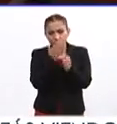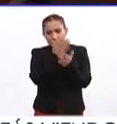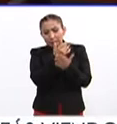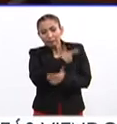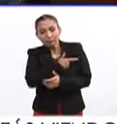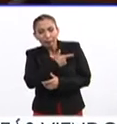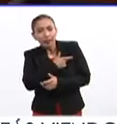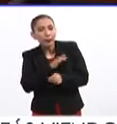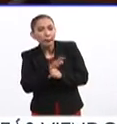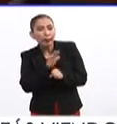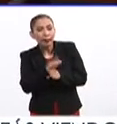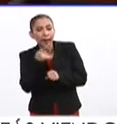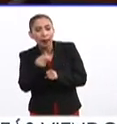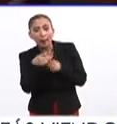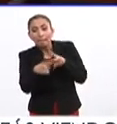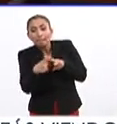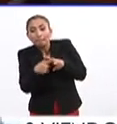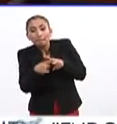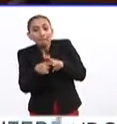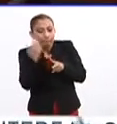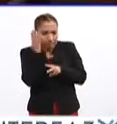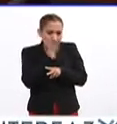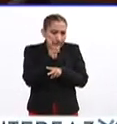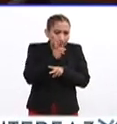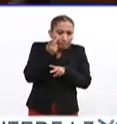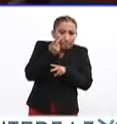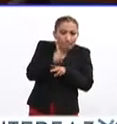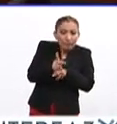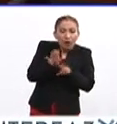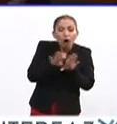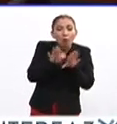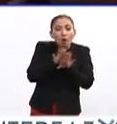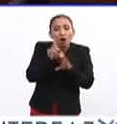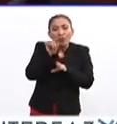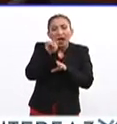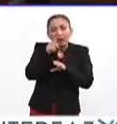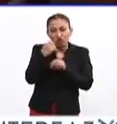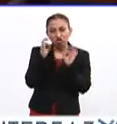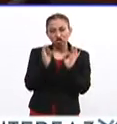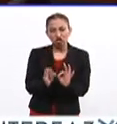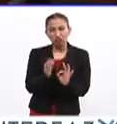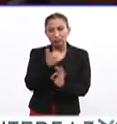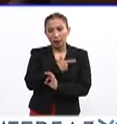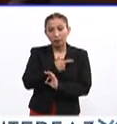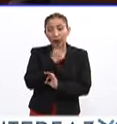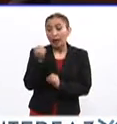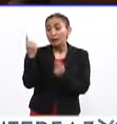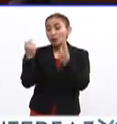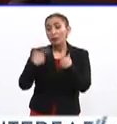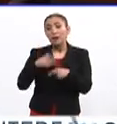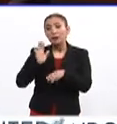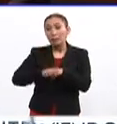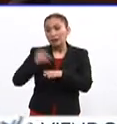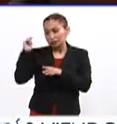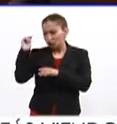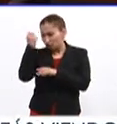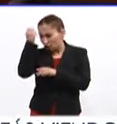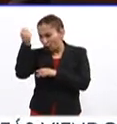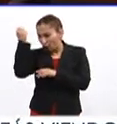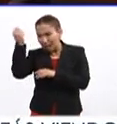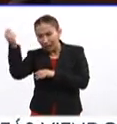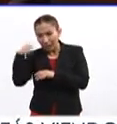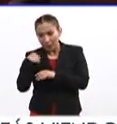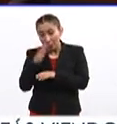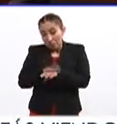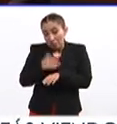mucho la parte matemática, de experimentación, como los datos duros, ¿no? Hay gente que se dedica más a la teoría, a mí me